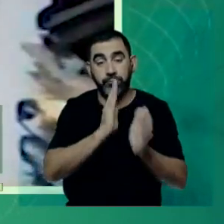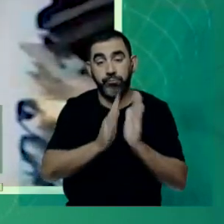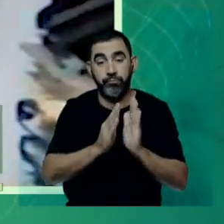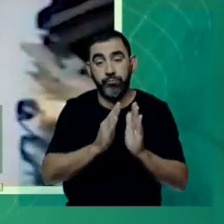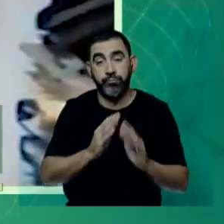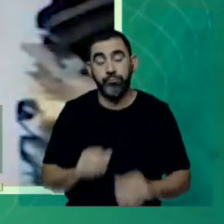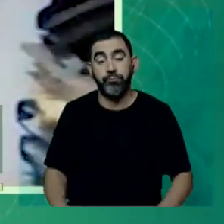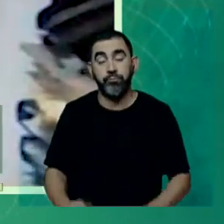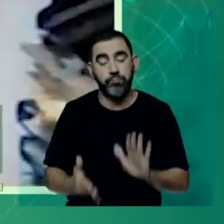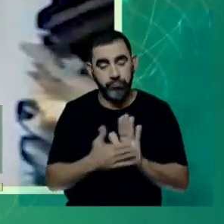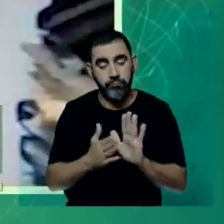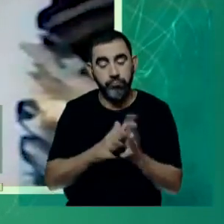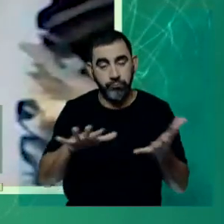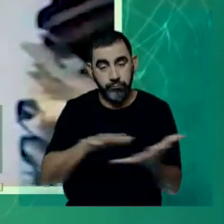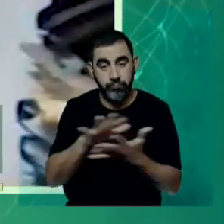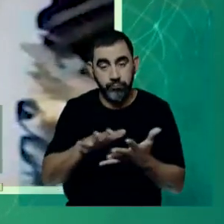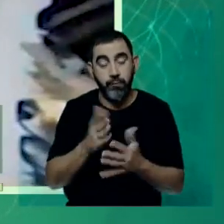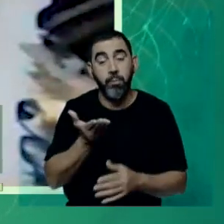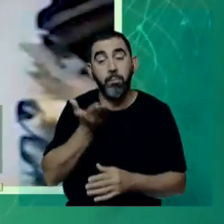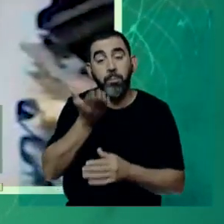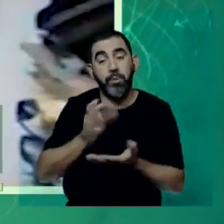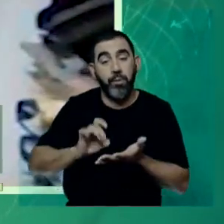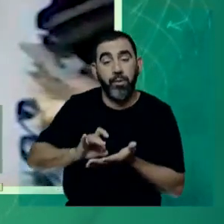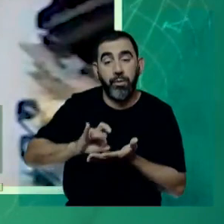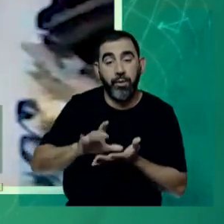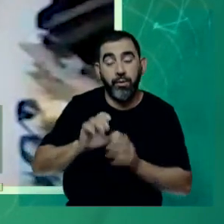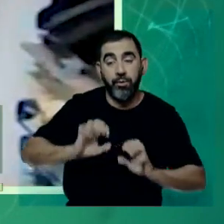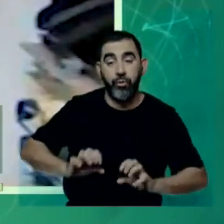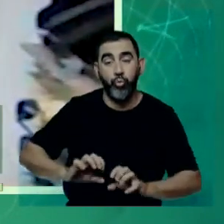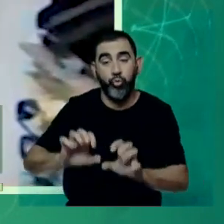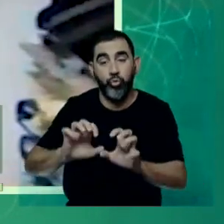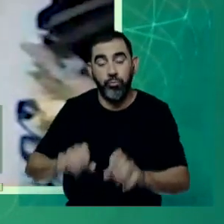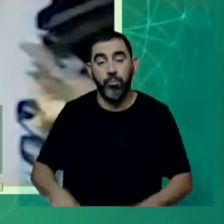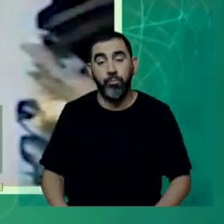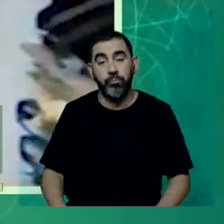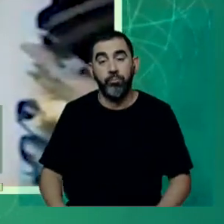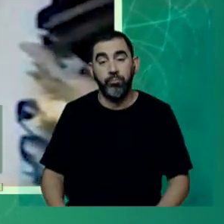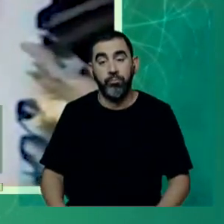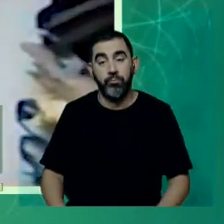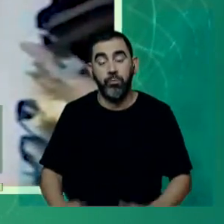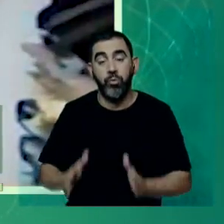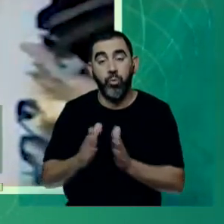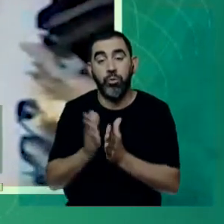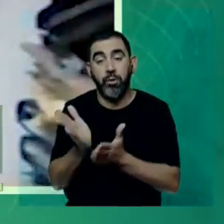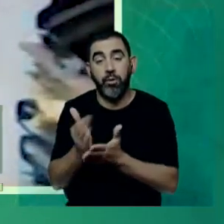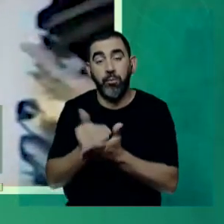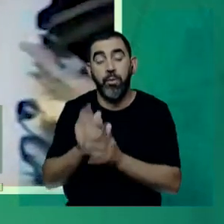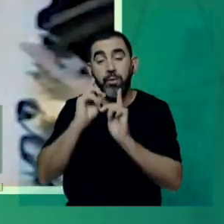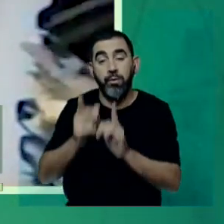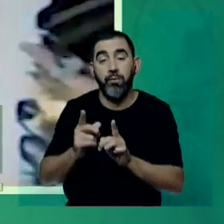donde se constatan estos hechos y pide la destitución del funcionario, cosa que la Junta Departamental deberá